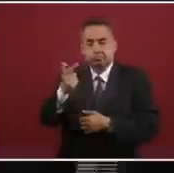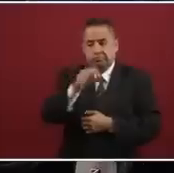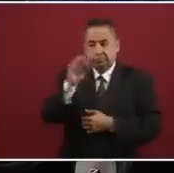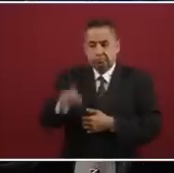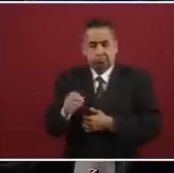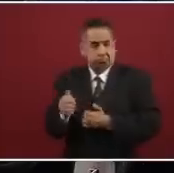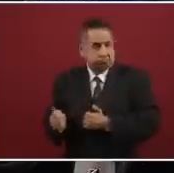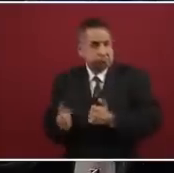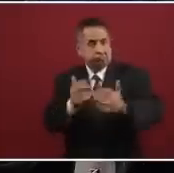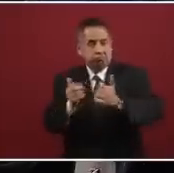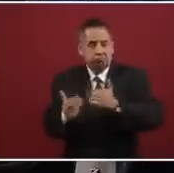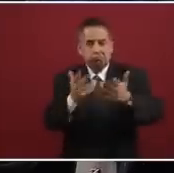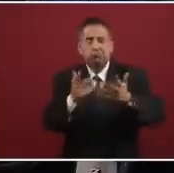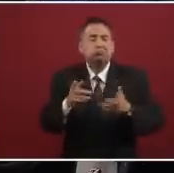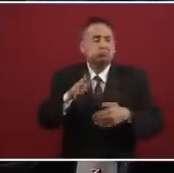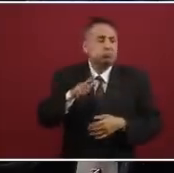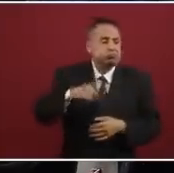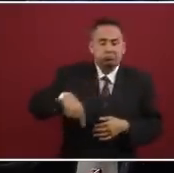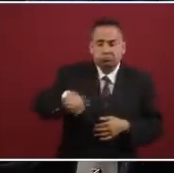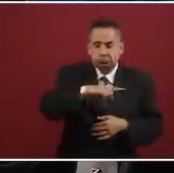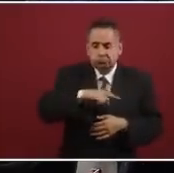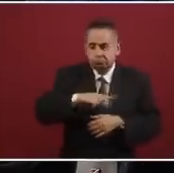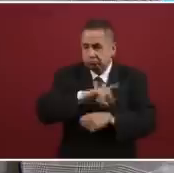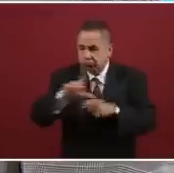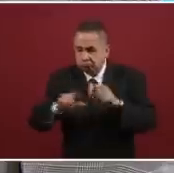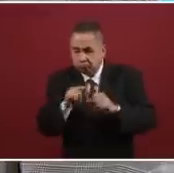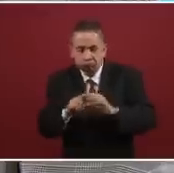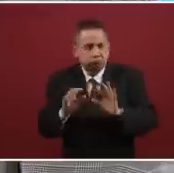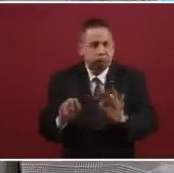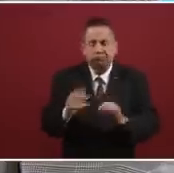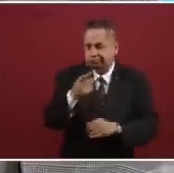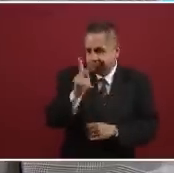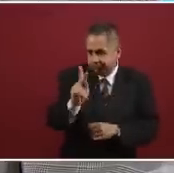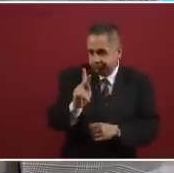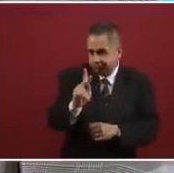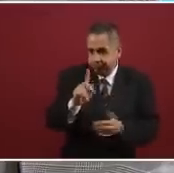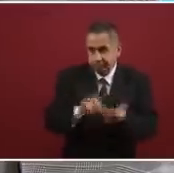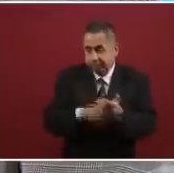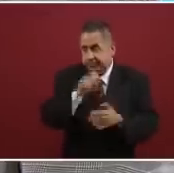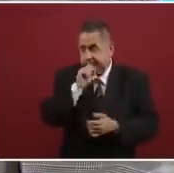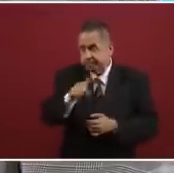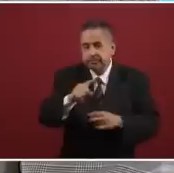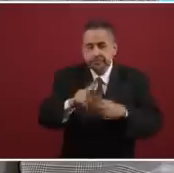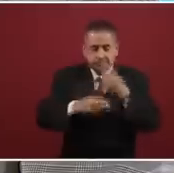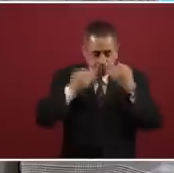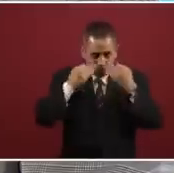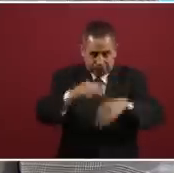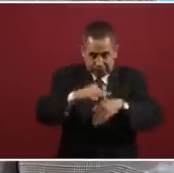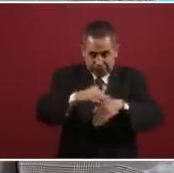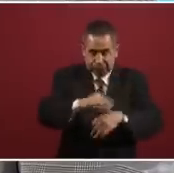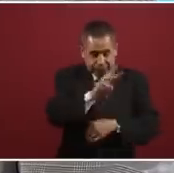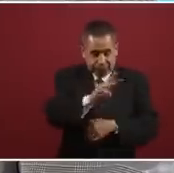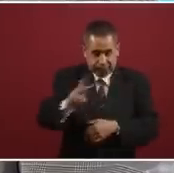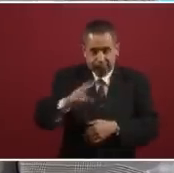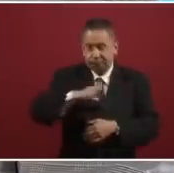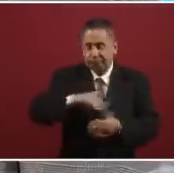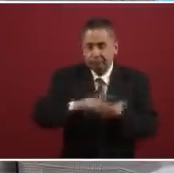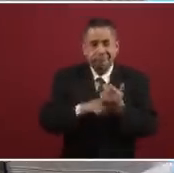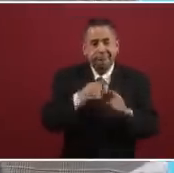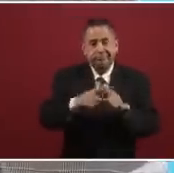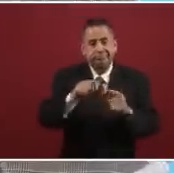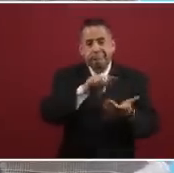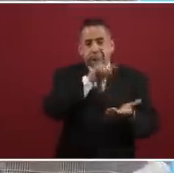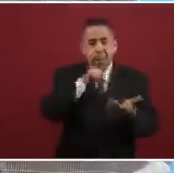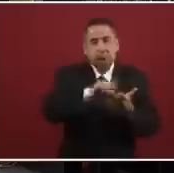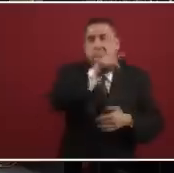7% que ha presionado al mercado nacional. Sin embargo, como también puede constatar en la página, hay muchos lugares y